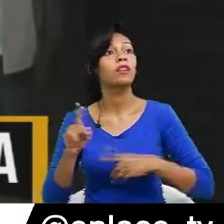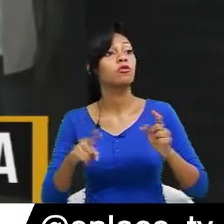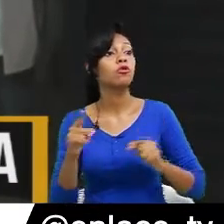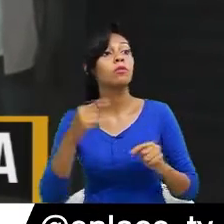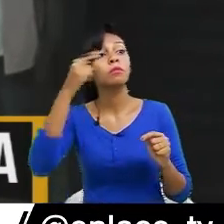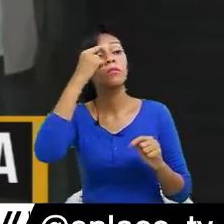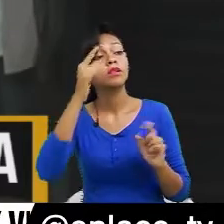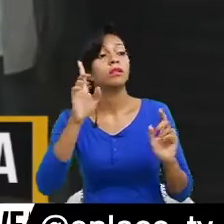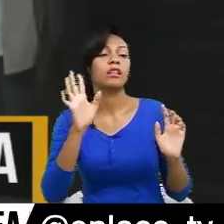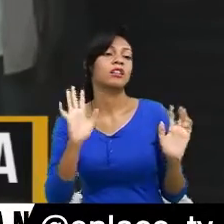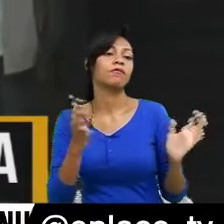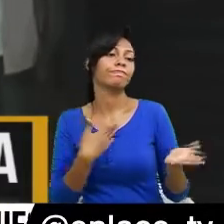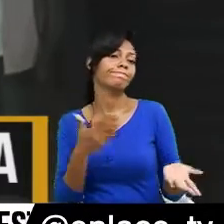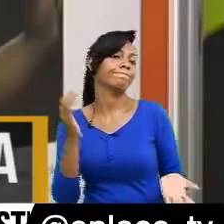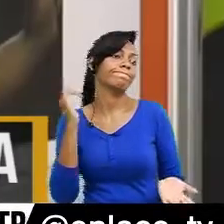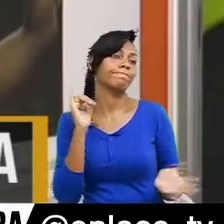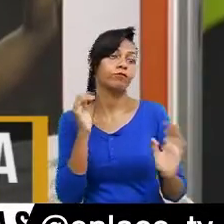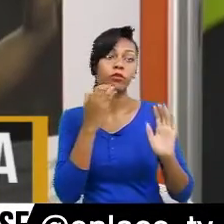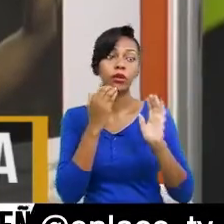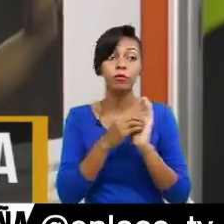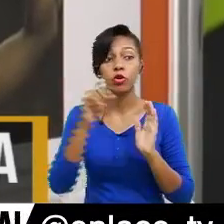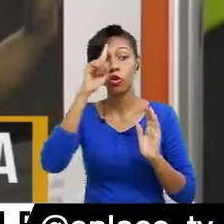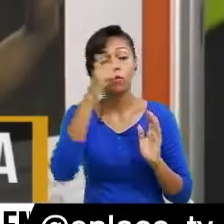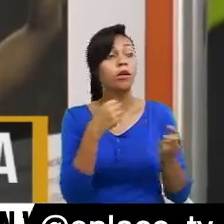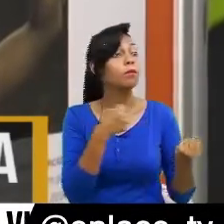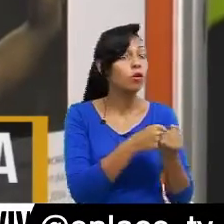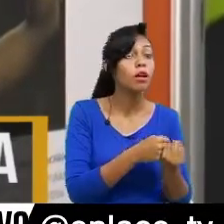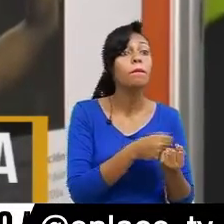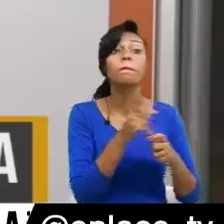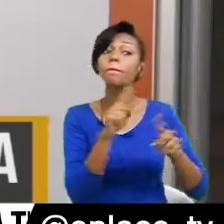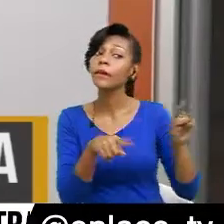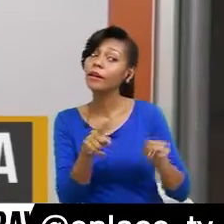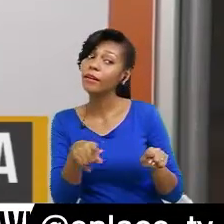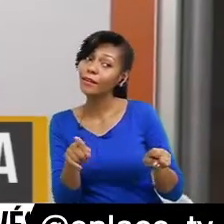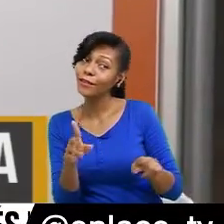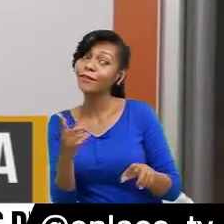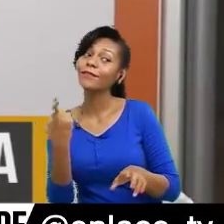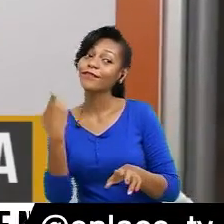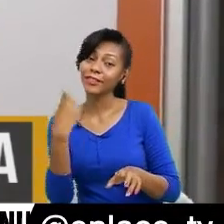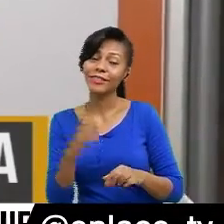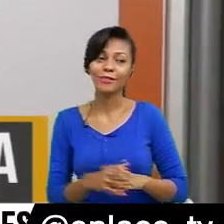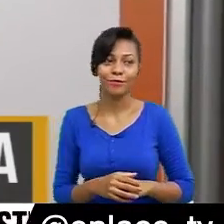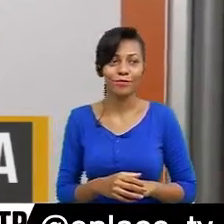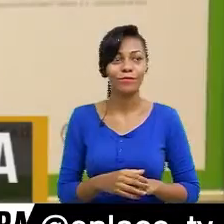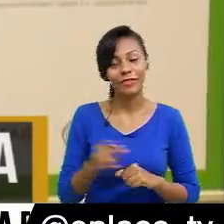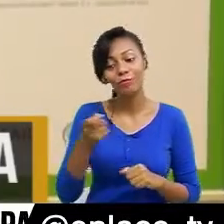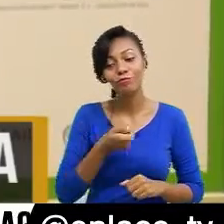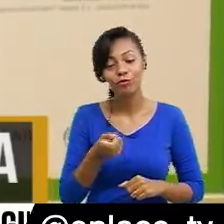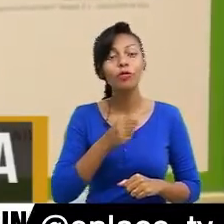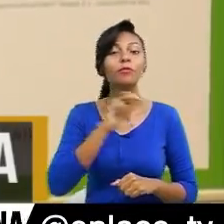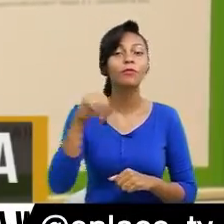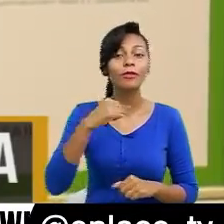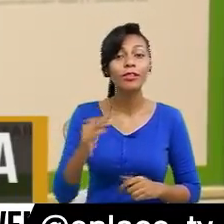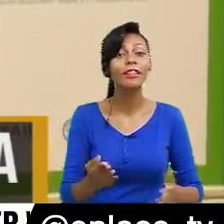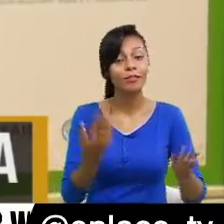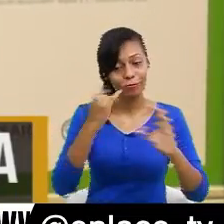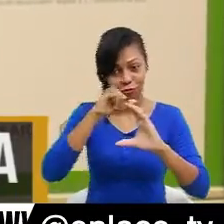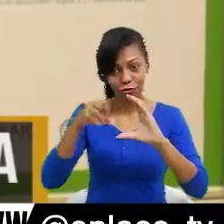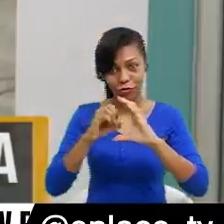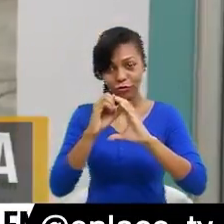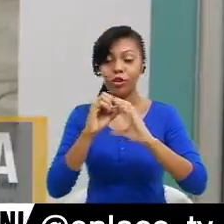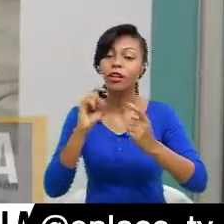gobierno abre una puerta pero cierra otra. La Agencia Colombiana para la Reintegración ha iniciado exposición este miércoles en el Centro Comercial San Silvestre, que irá